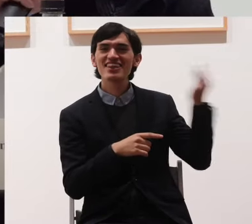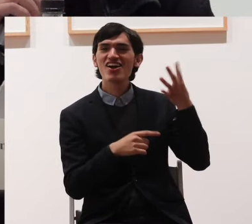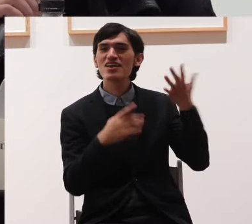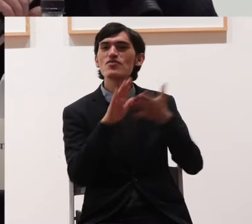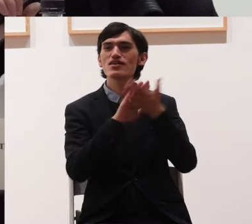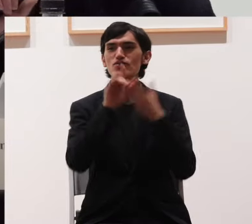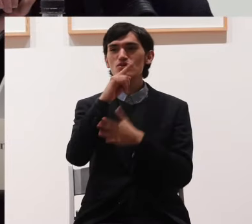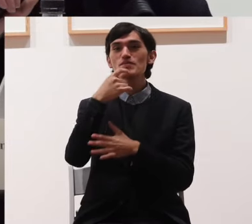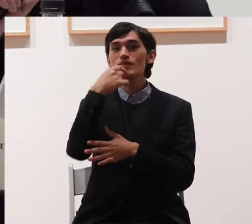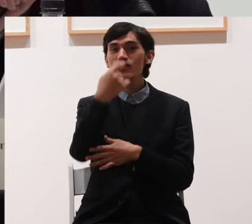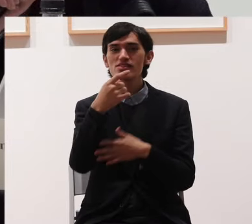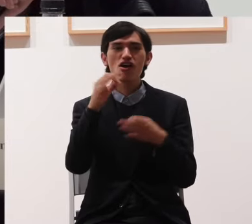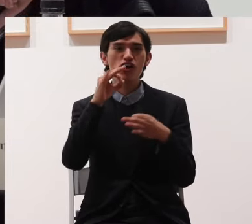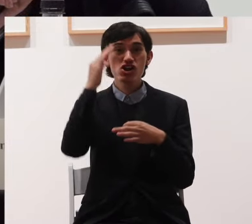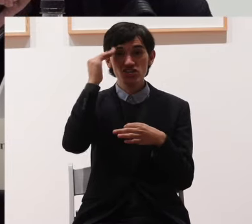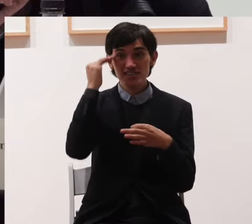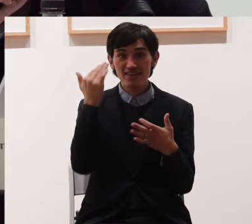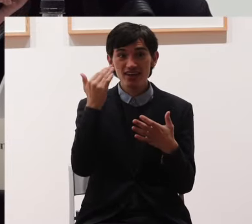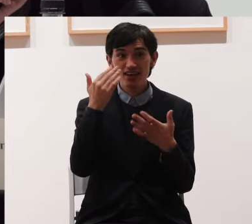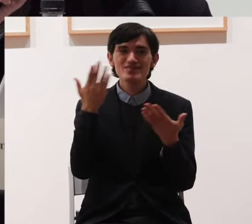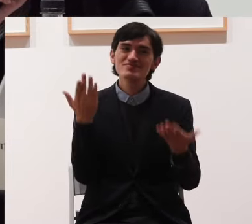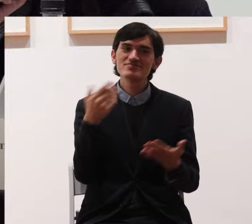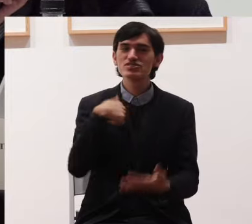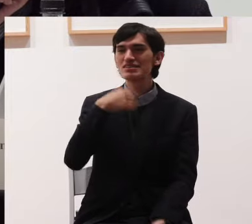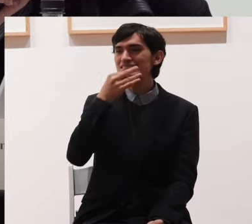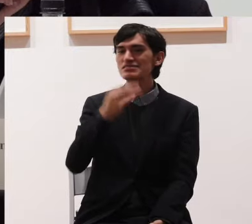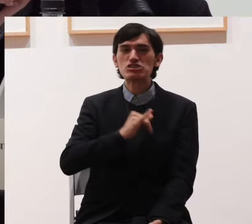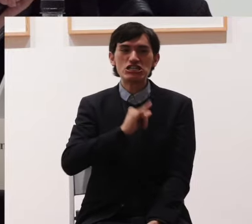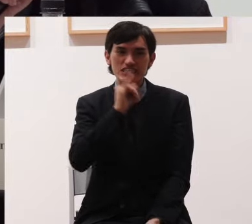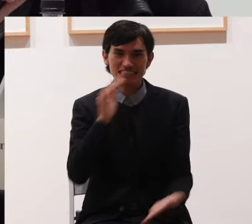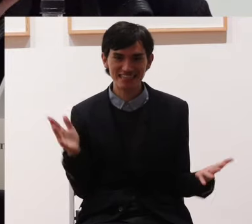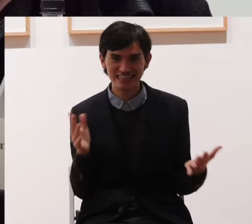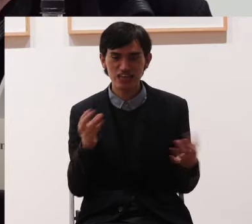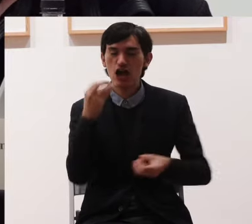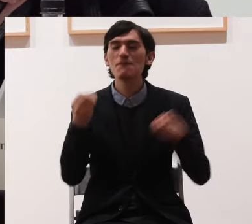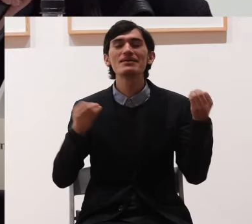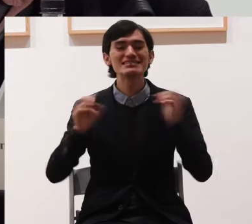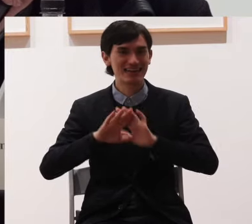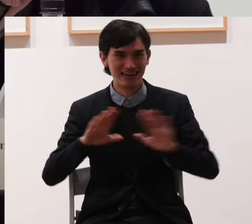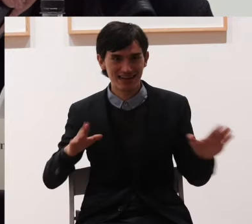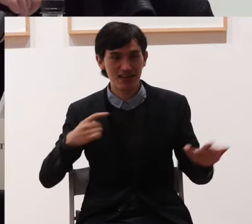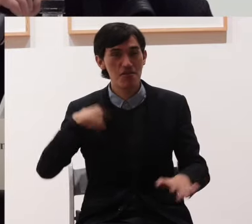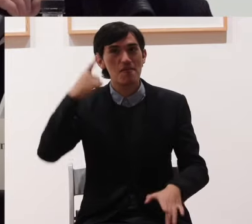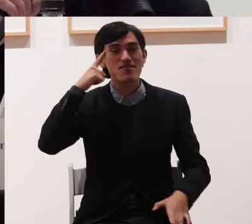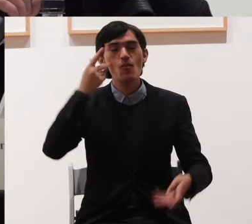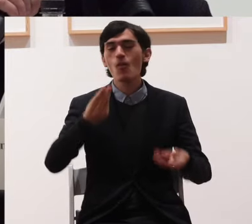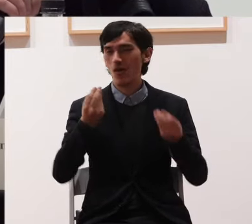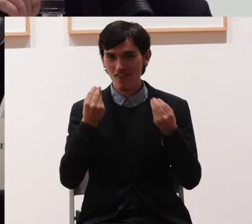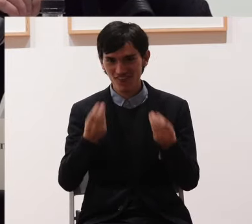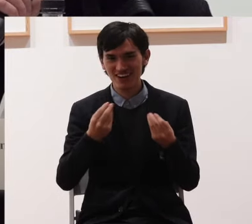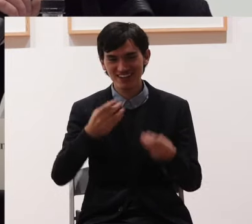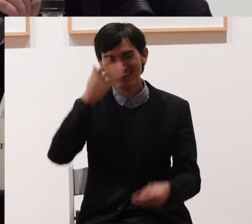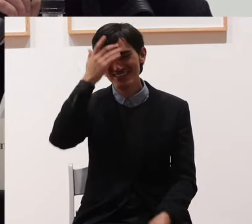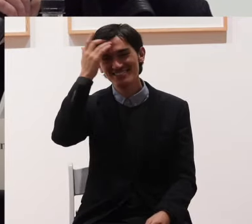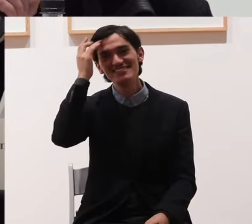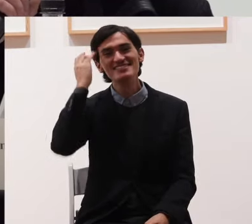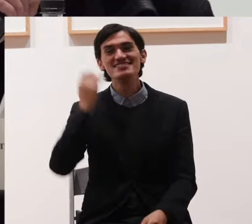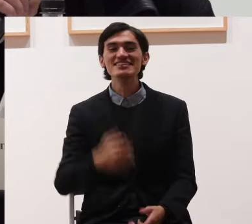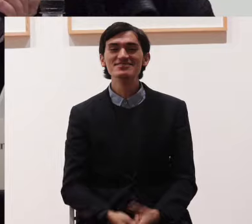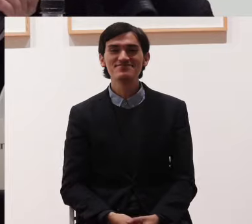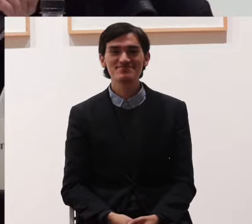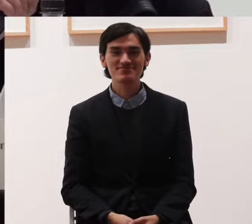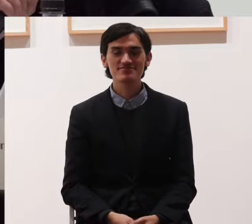Dijo él que cuando a uno le preguntan algo y no sabe, uno tiene que decir no sé. Y no pasa nada. Yo me parece muy bueno eso.